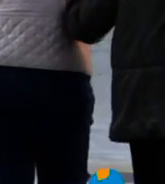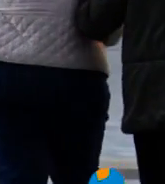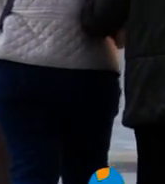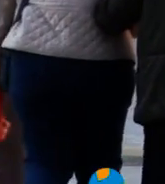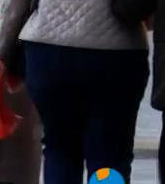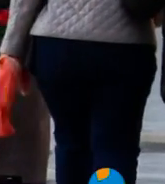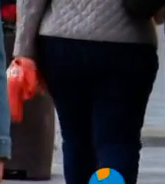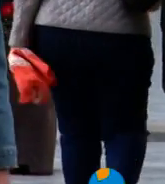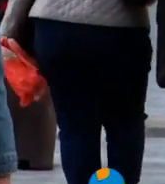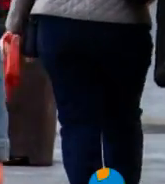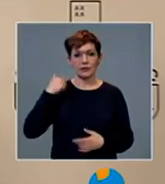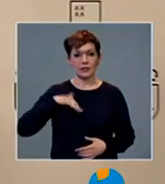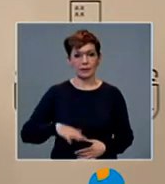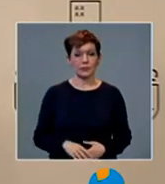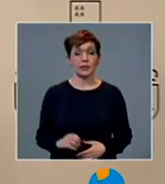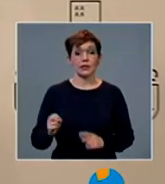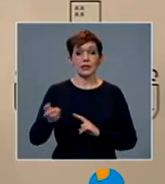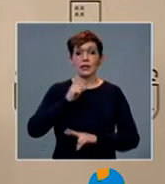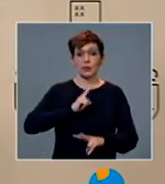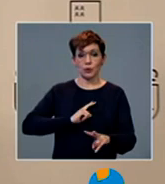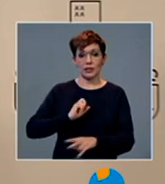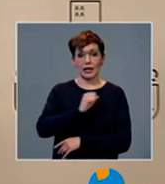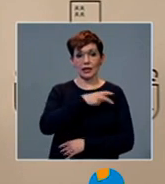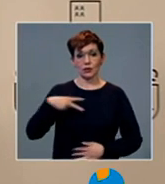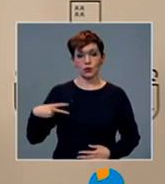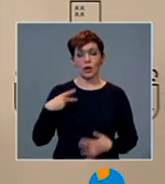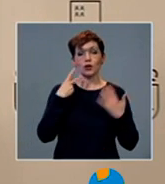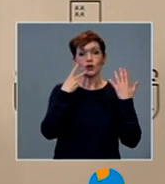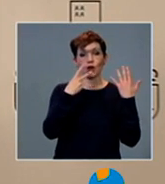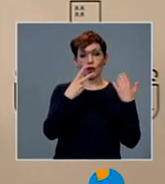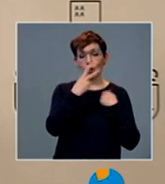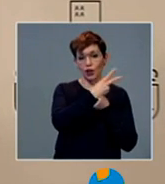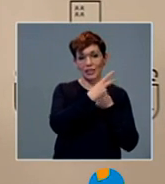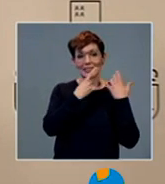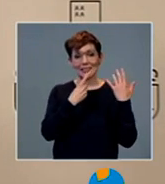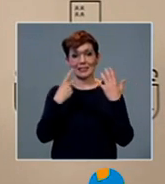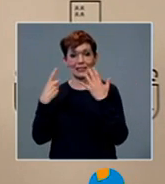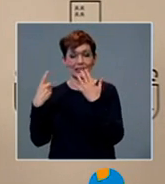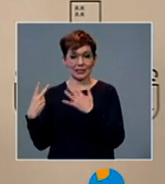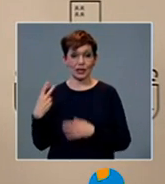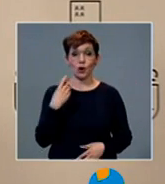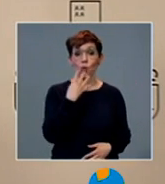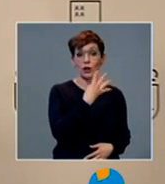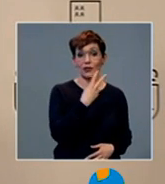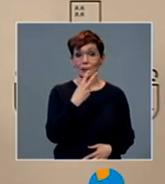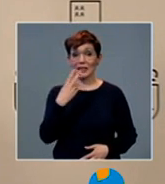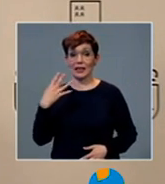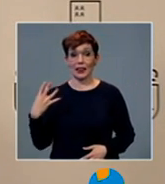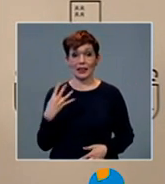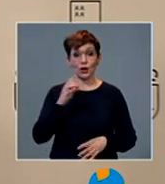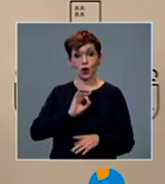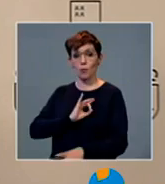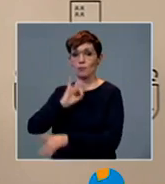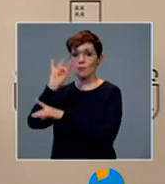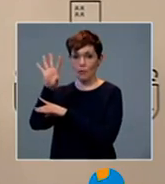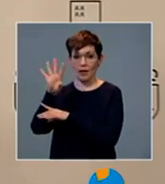ahí la cosa. Se han recibido resultados de 277 muestras, de las que 425 que se remitieron